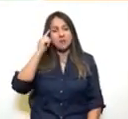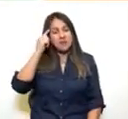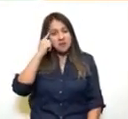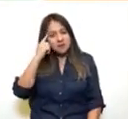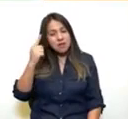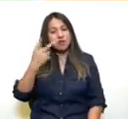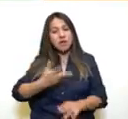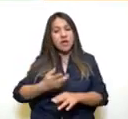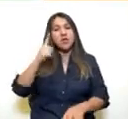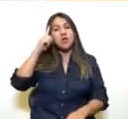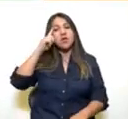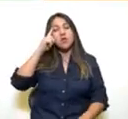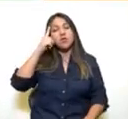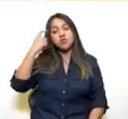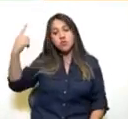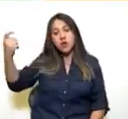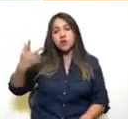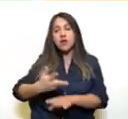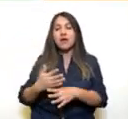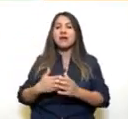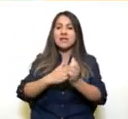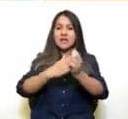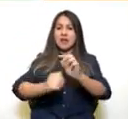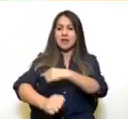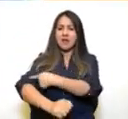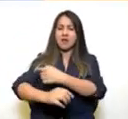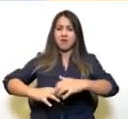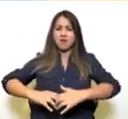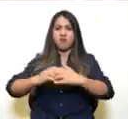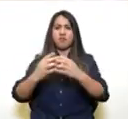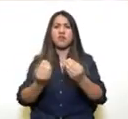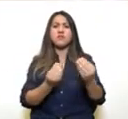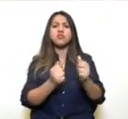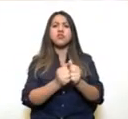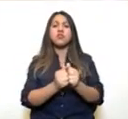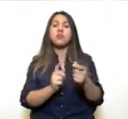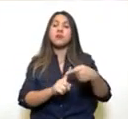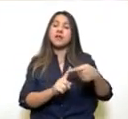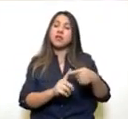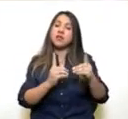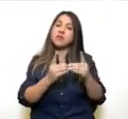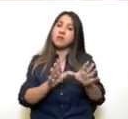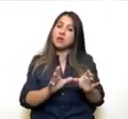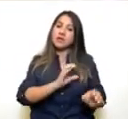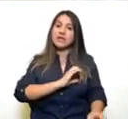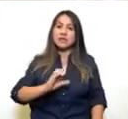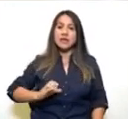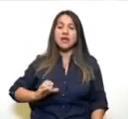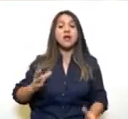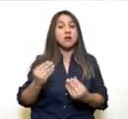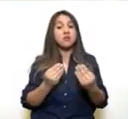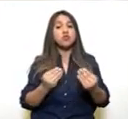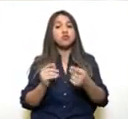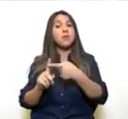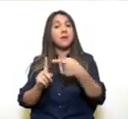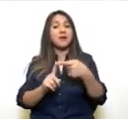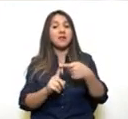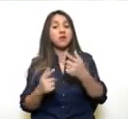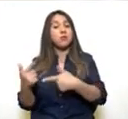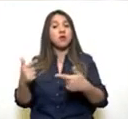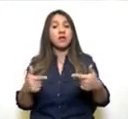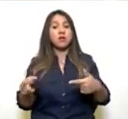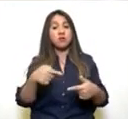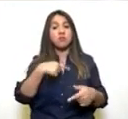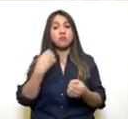tenía un sueño que tenía líderes potentes qué pasó con el partido mate lista no yo creo que no sólo el partido demócratas de cristianos sino muchos partidos también quedan